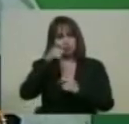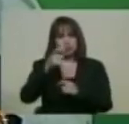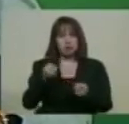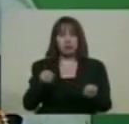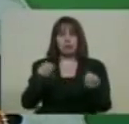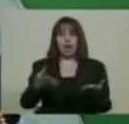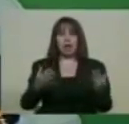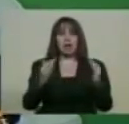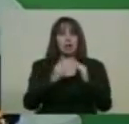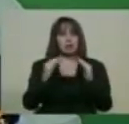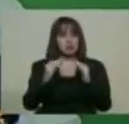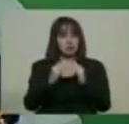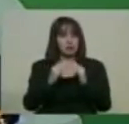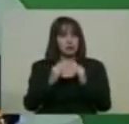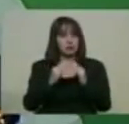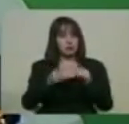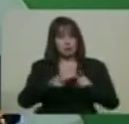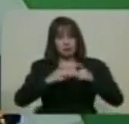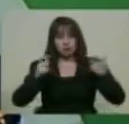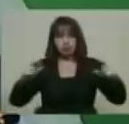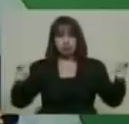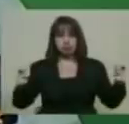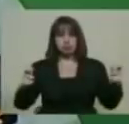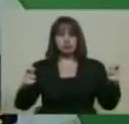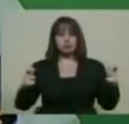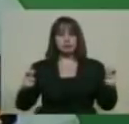vivienda ampliado,